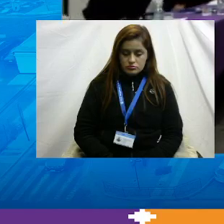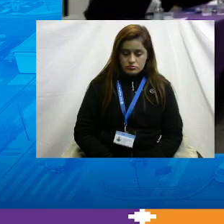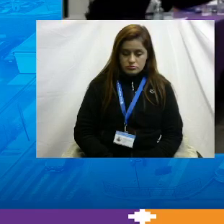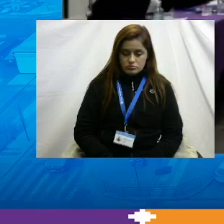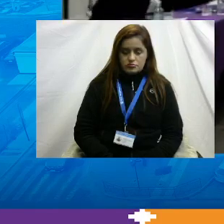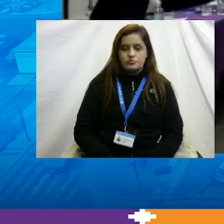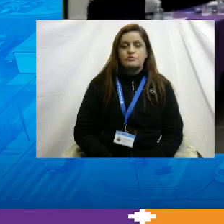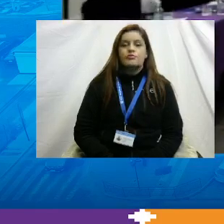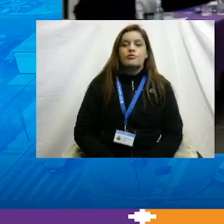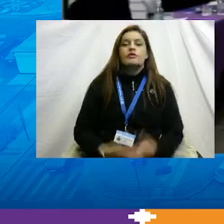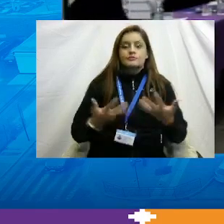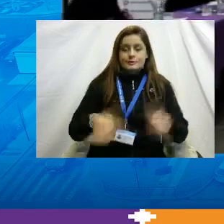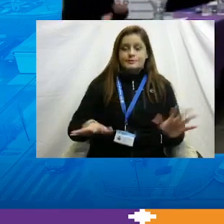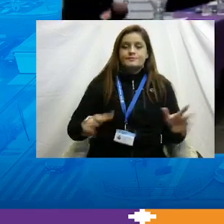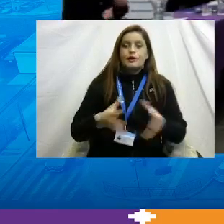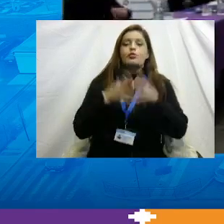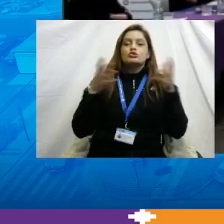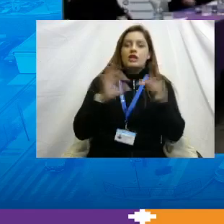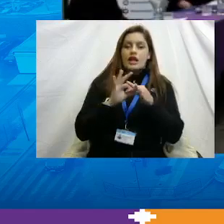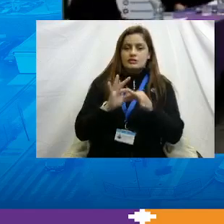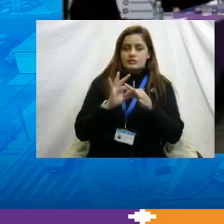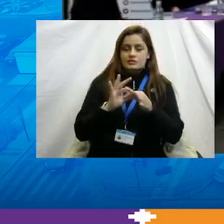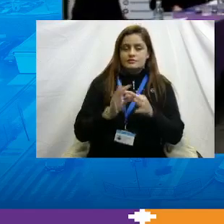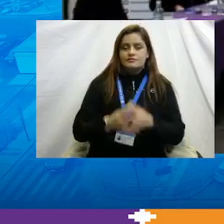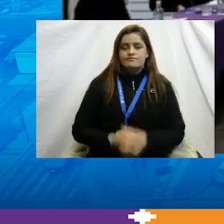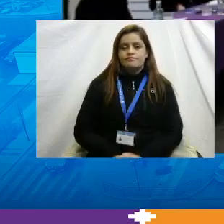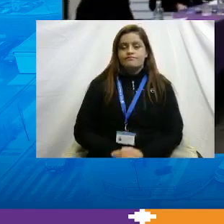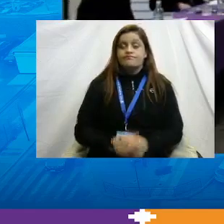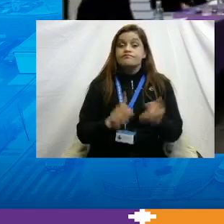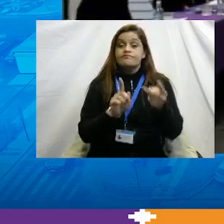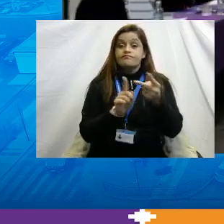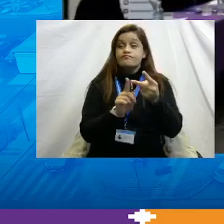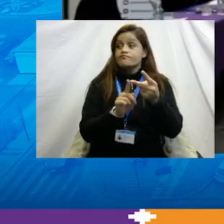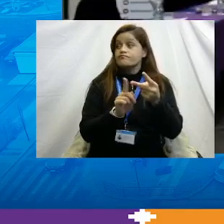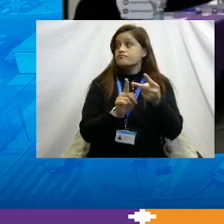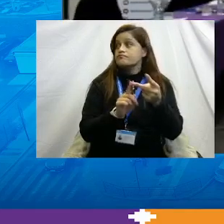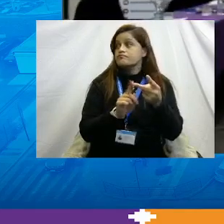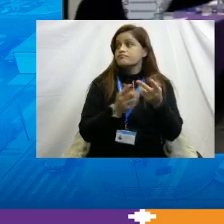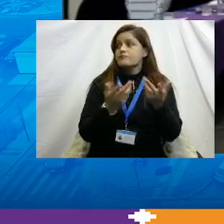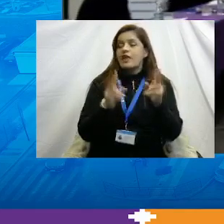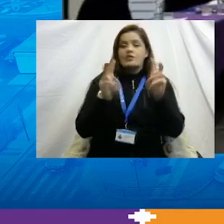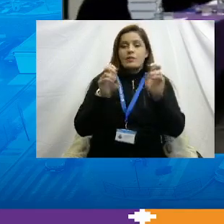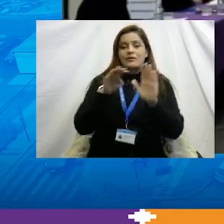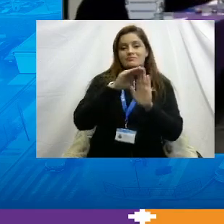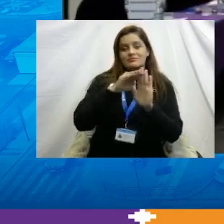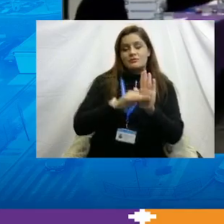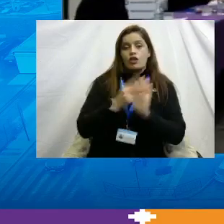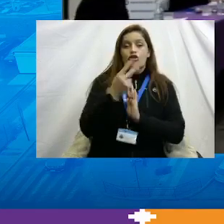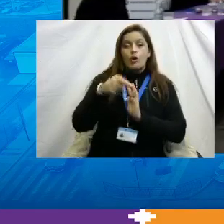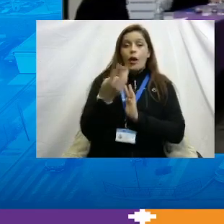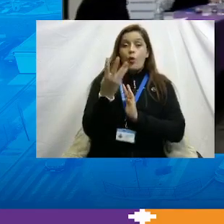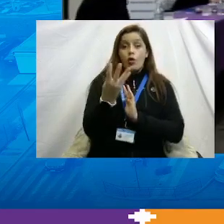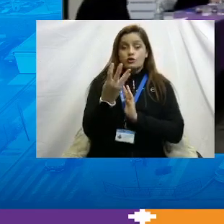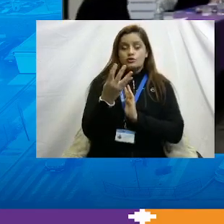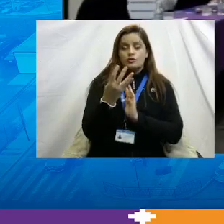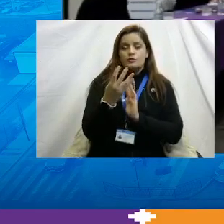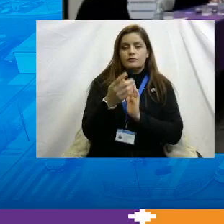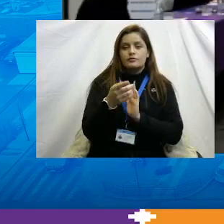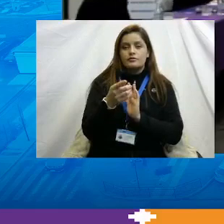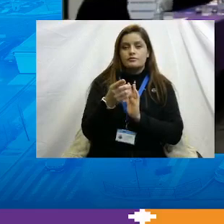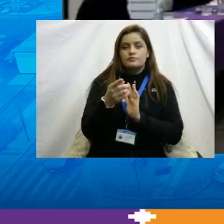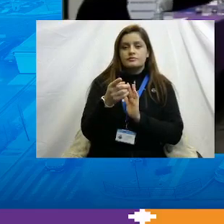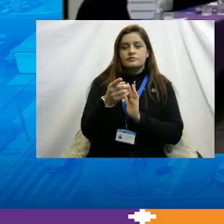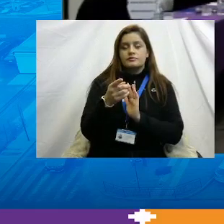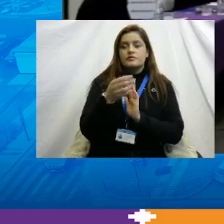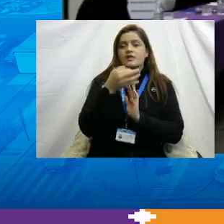Muchas gracias. Muchas gracias, alcaldesa. Lo segundo, alcaldesa, en relación a los puntos de la tabla, el 2.4 enviado por la vía del